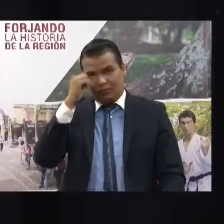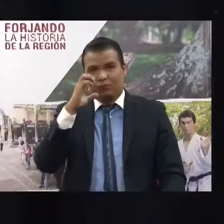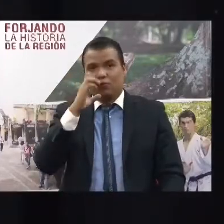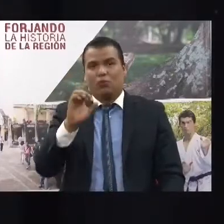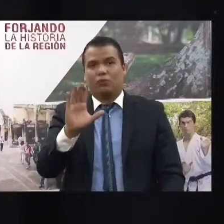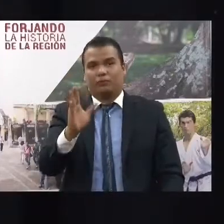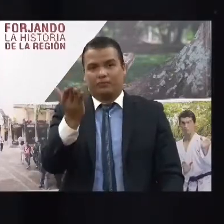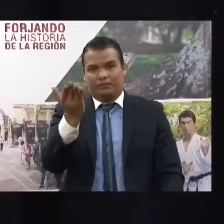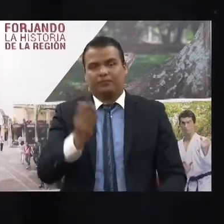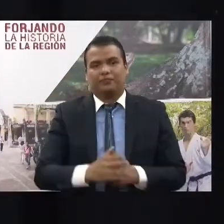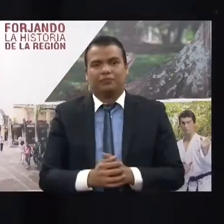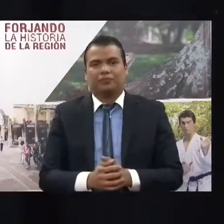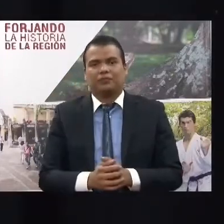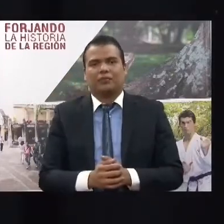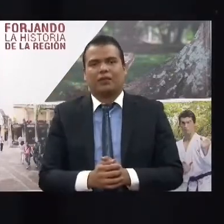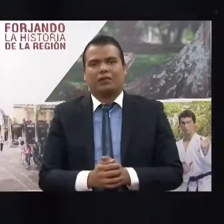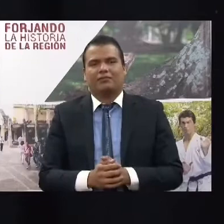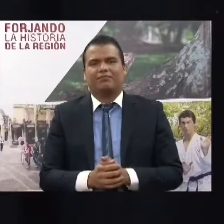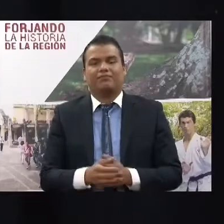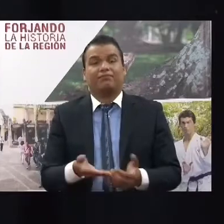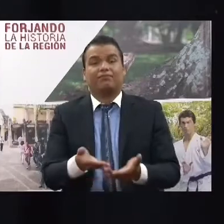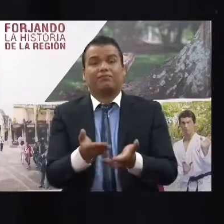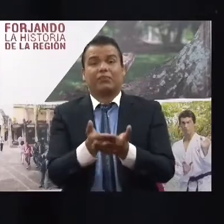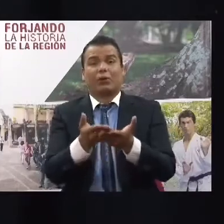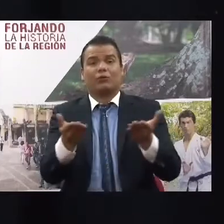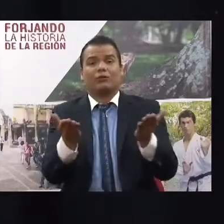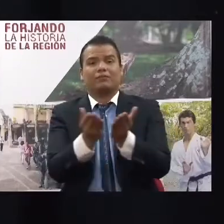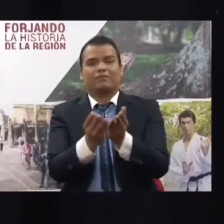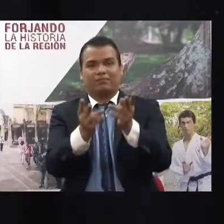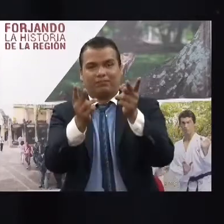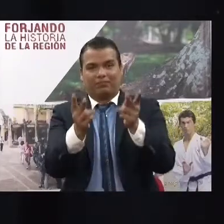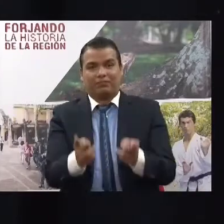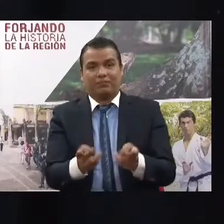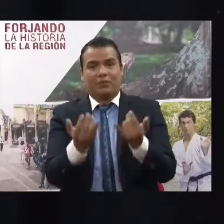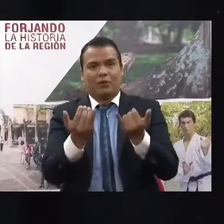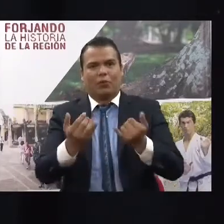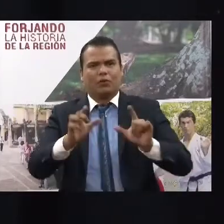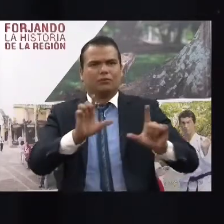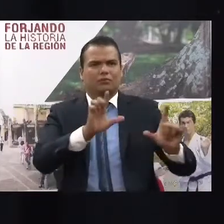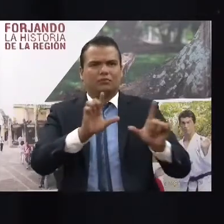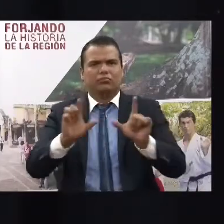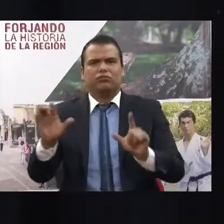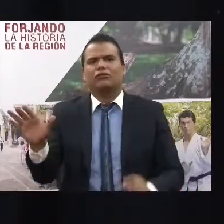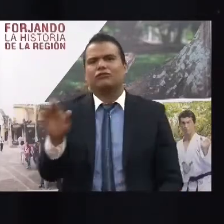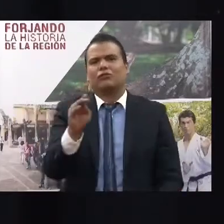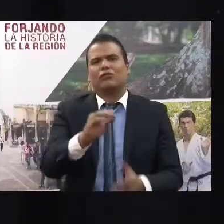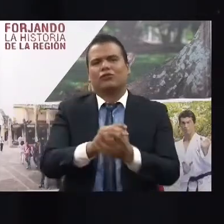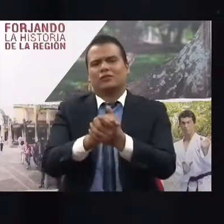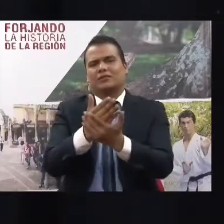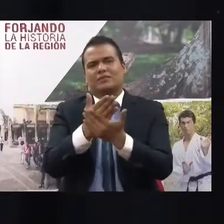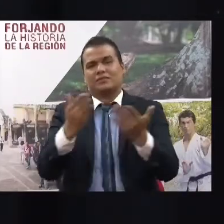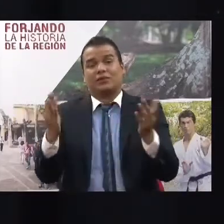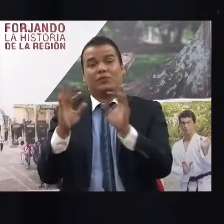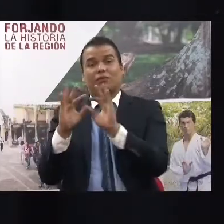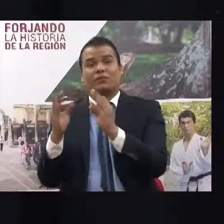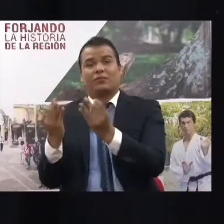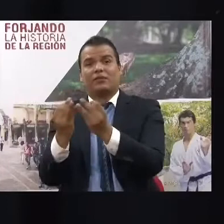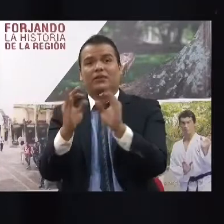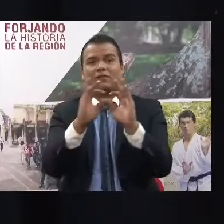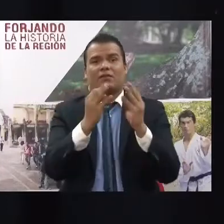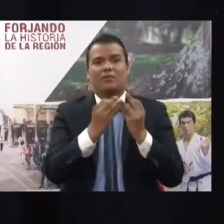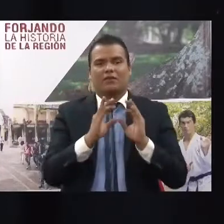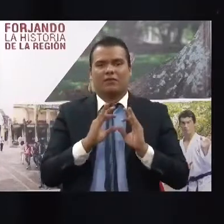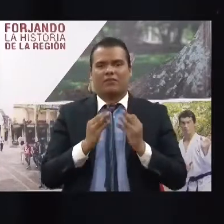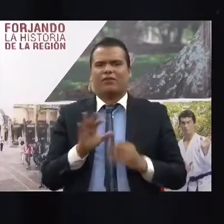Nuevamente quiero saludar a los graduandos de la ceremonia del día de hoy, a sus familiares y allegados. También